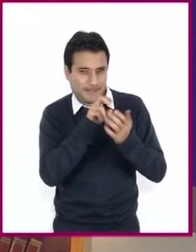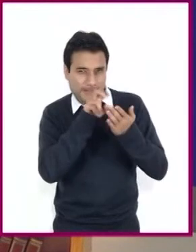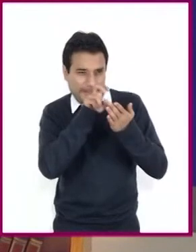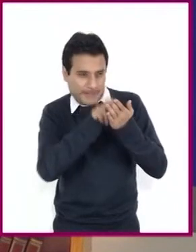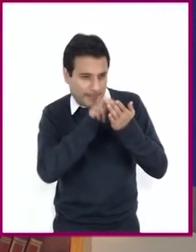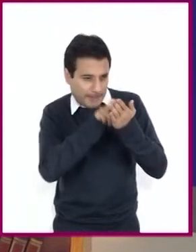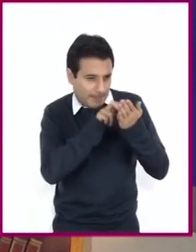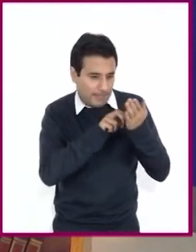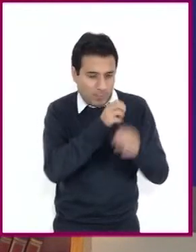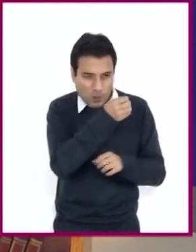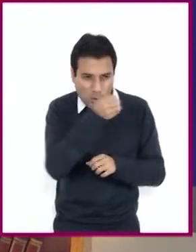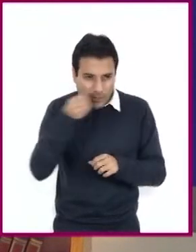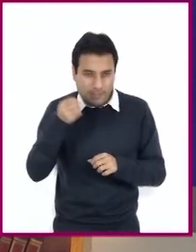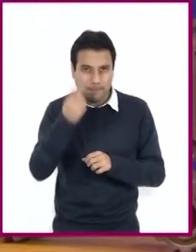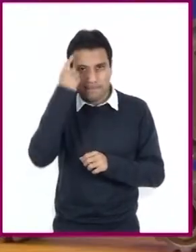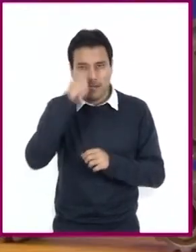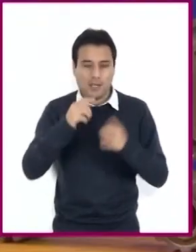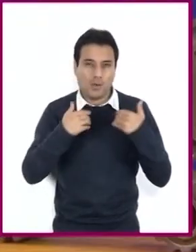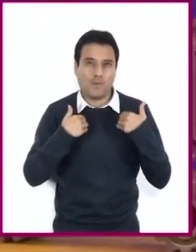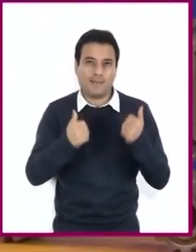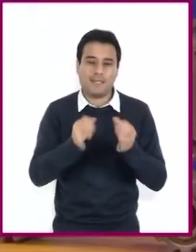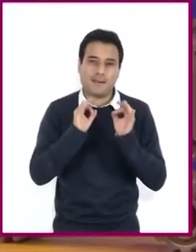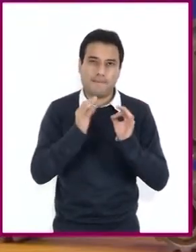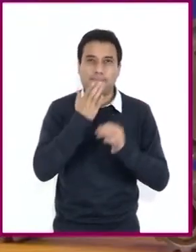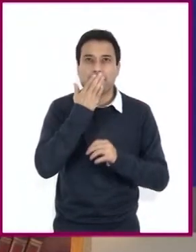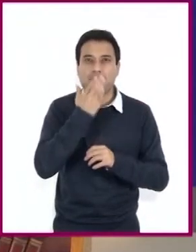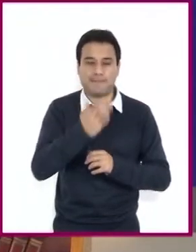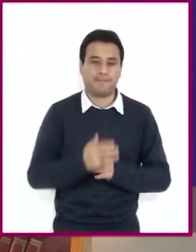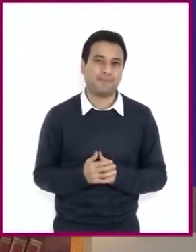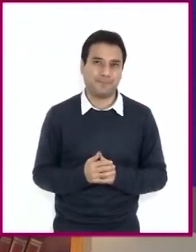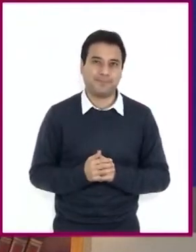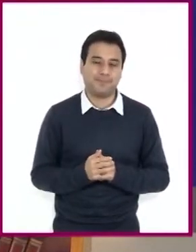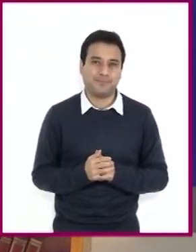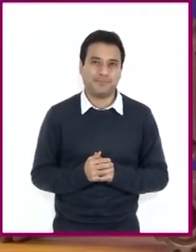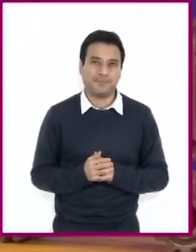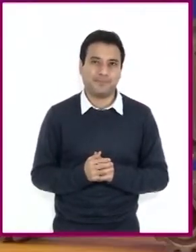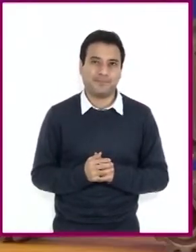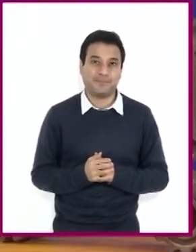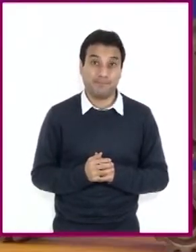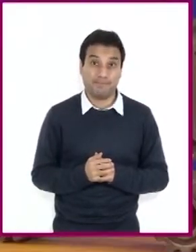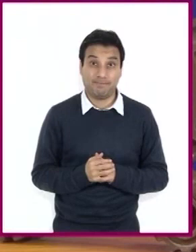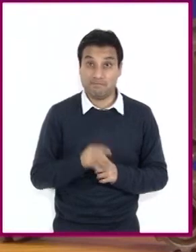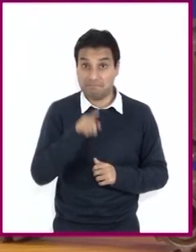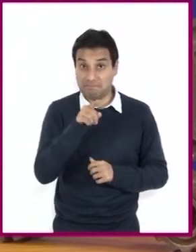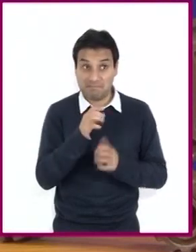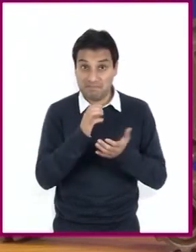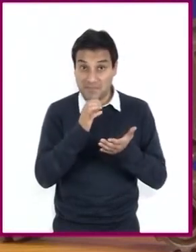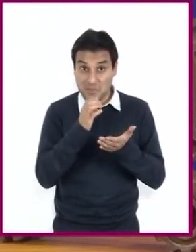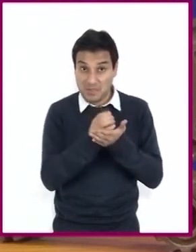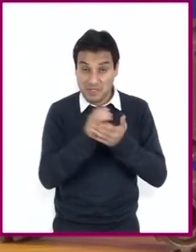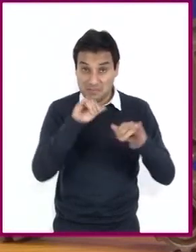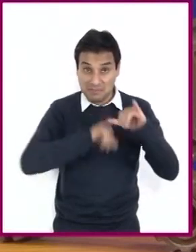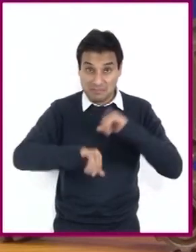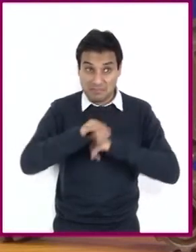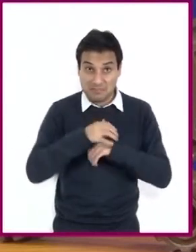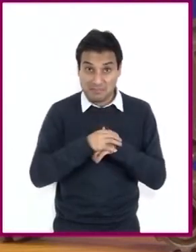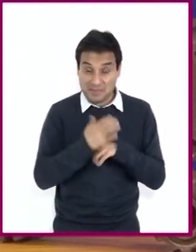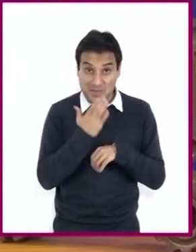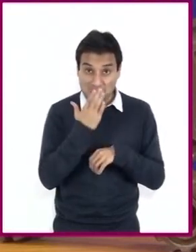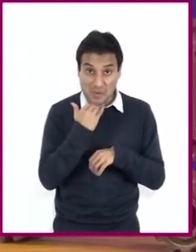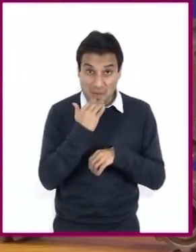organizada y comprensible en su cuaderno u hojas blancas. Si no pudieron encontrar sus prácticas de